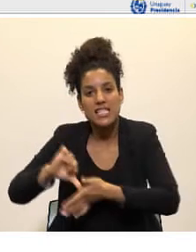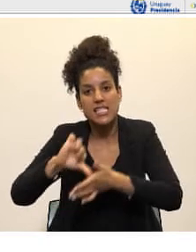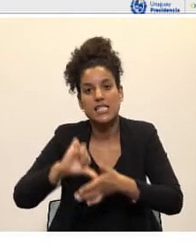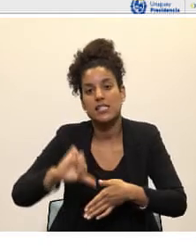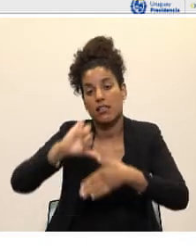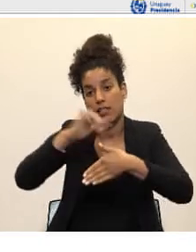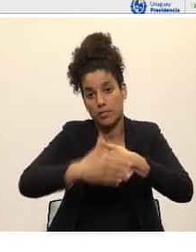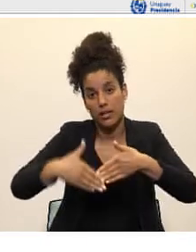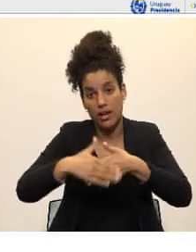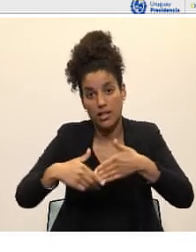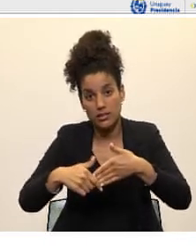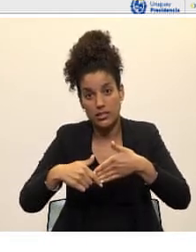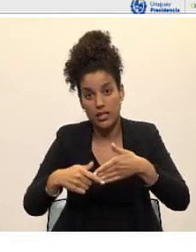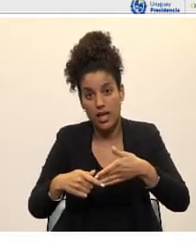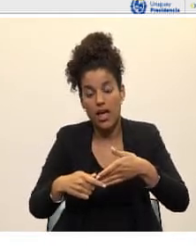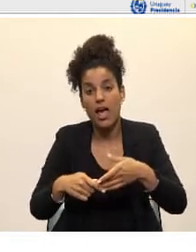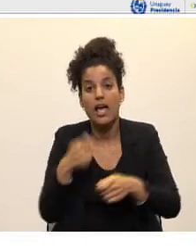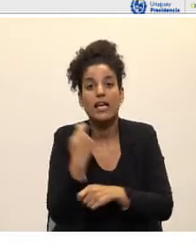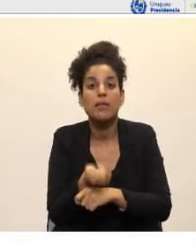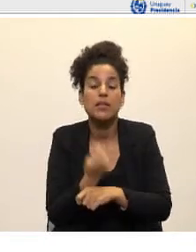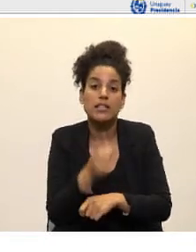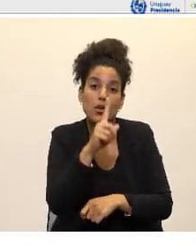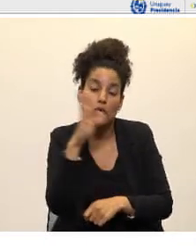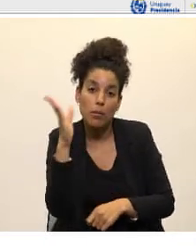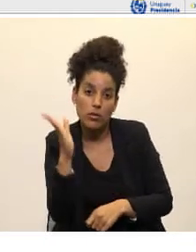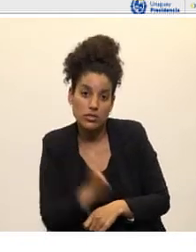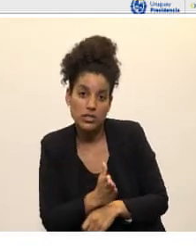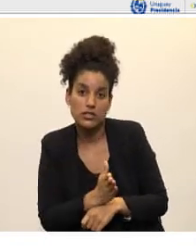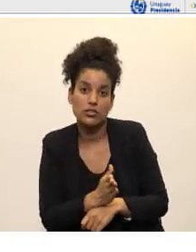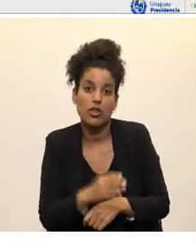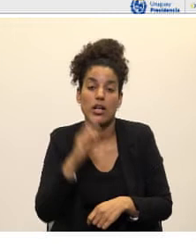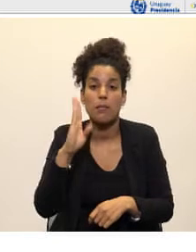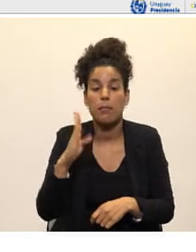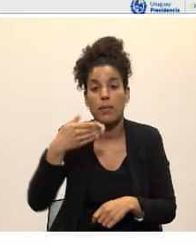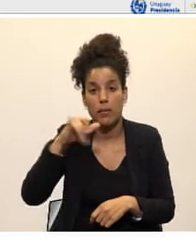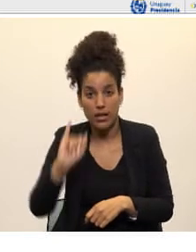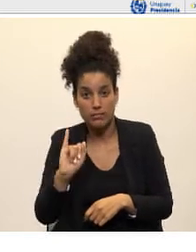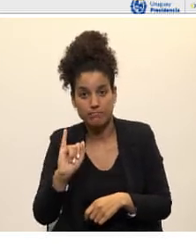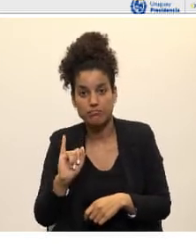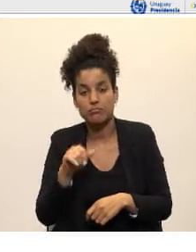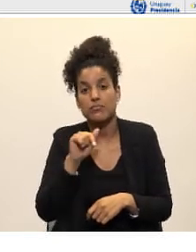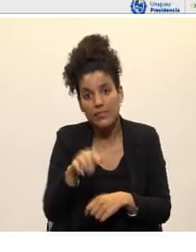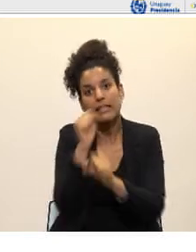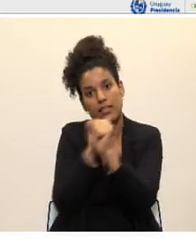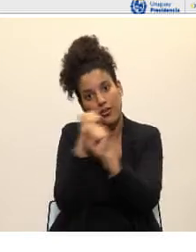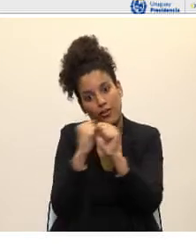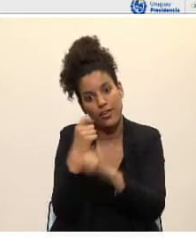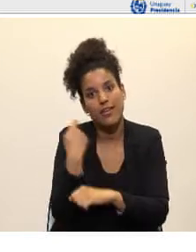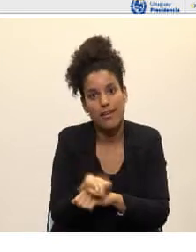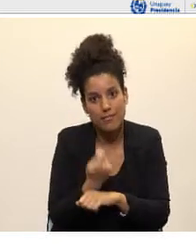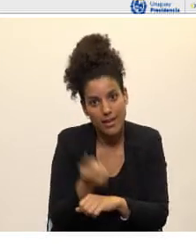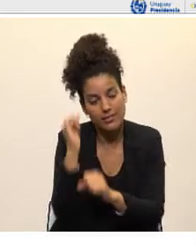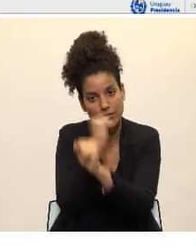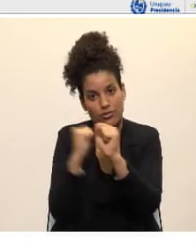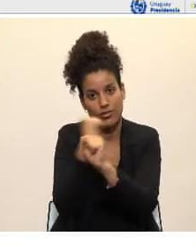su PBI en conectividad y dispositivos y por supuesto infraestructura de software también y todo lo que